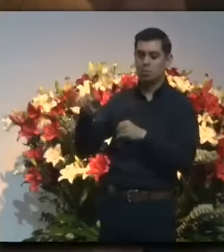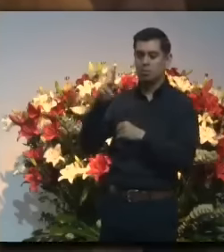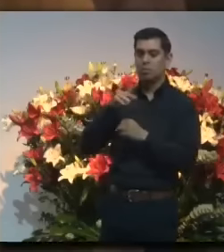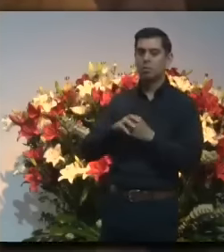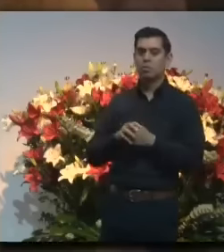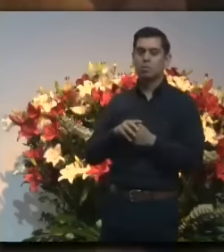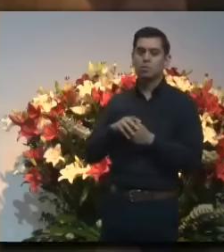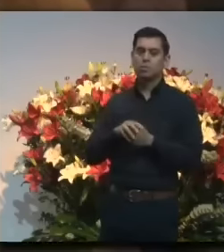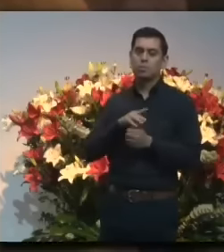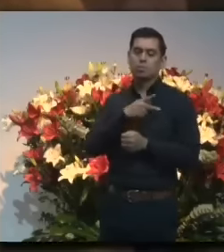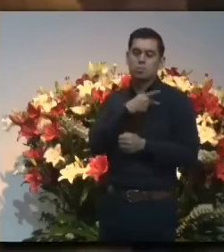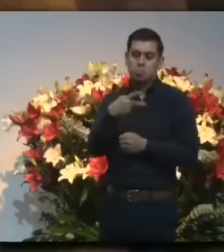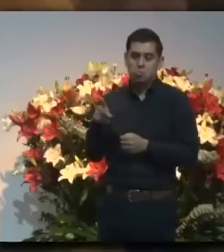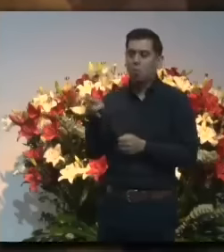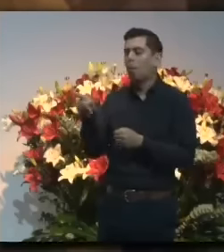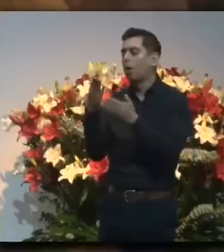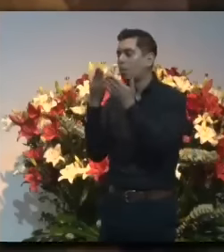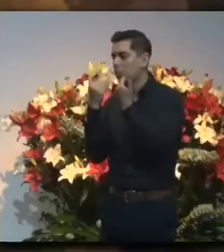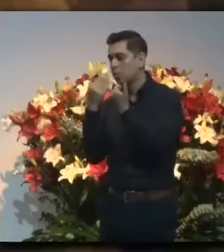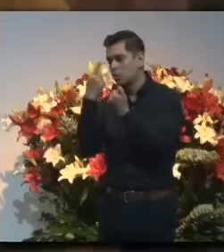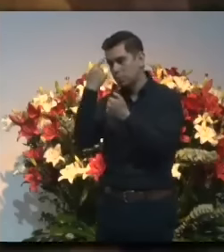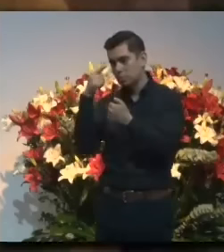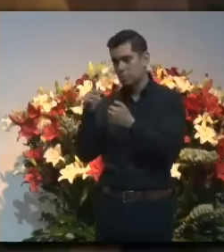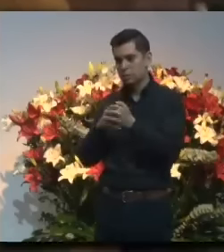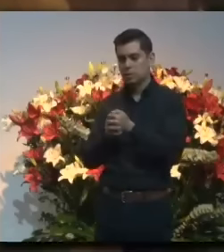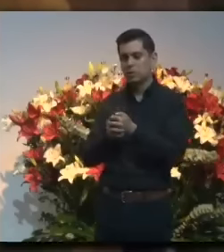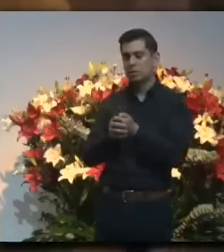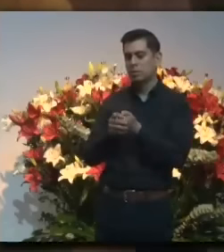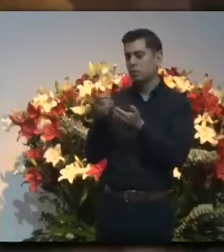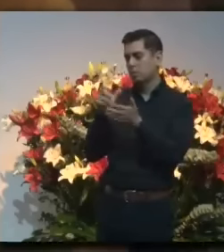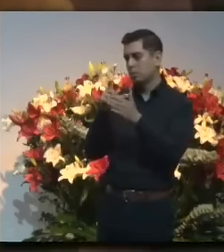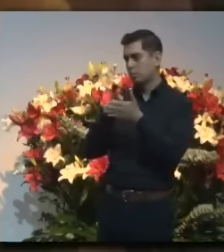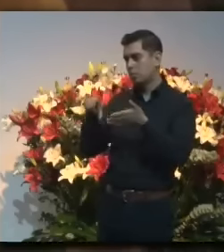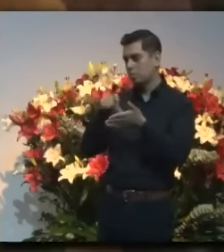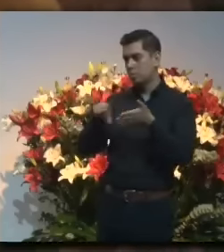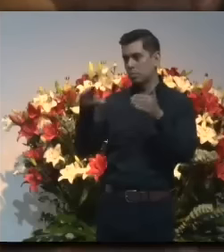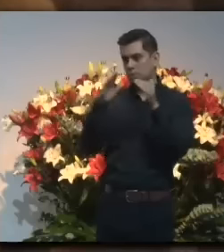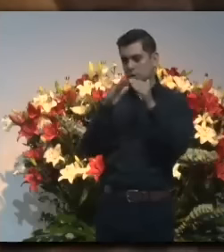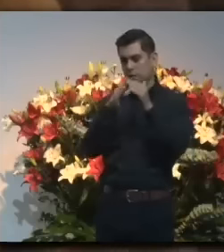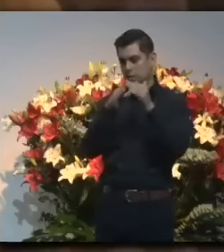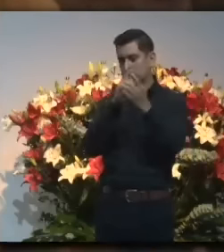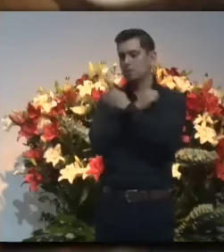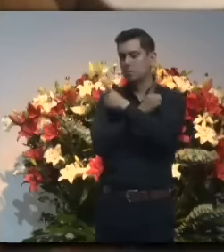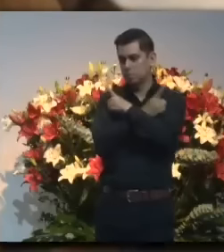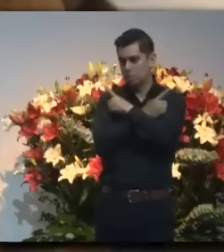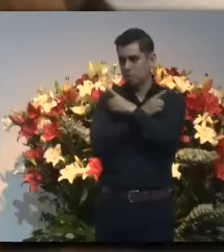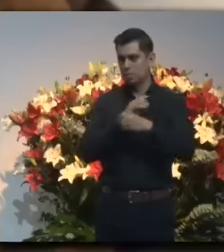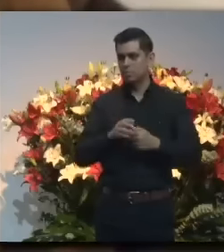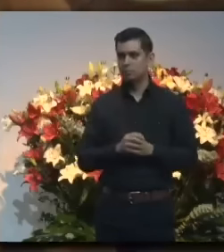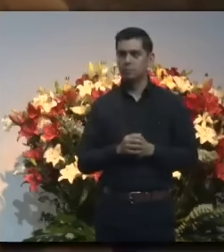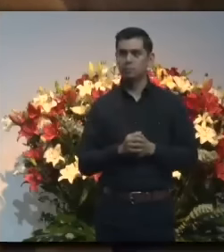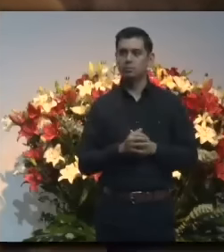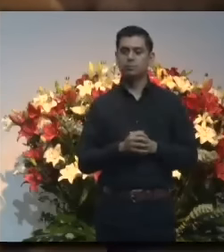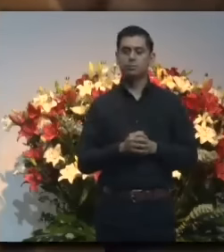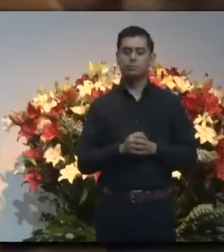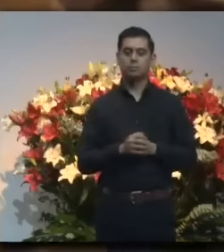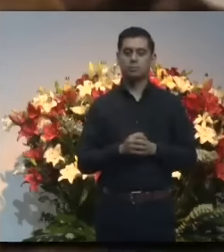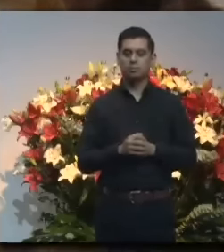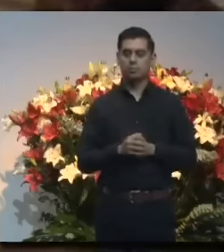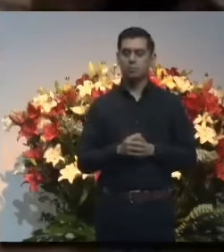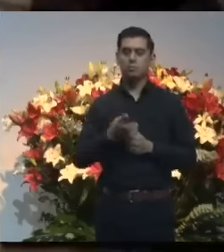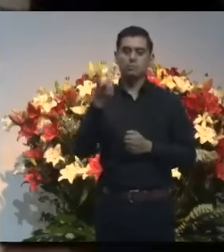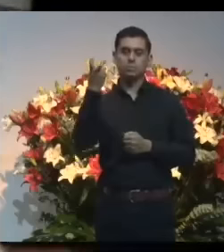un crédito o que el crédito ni siquiera fuera suficiente para comprar una vivienda digna, no solo barata? Pues justamente